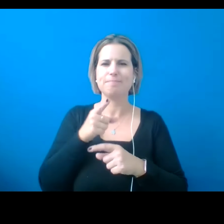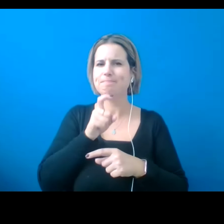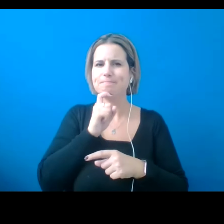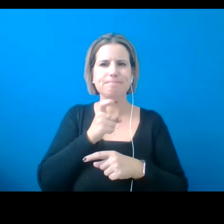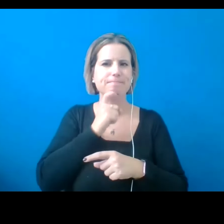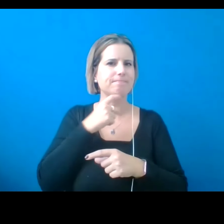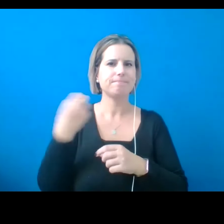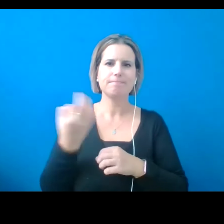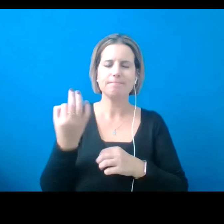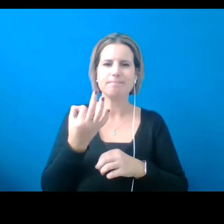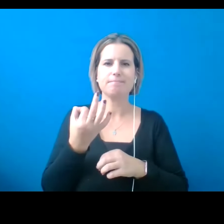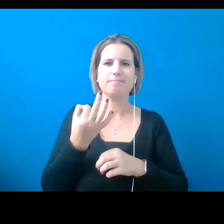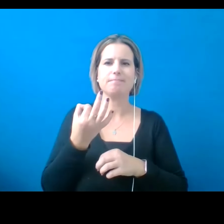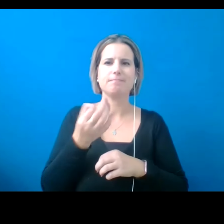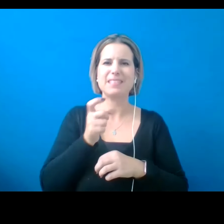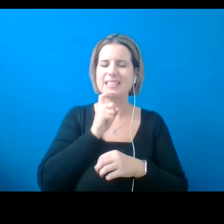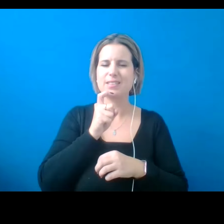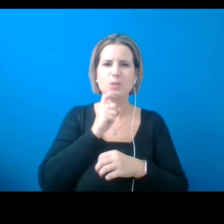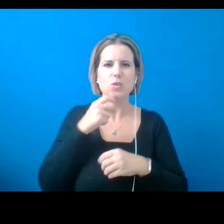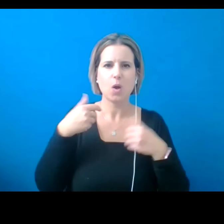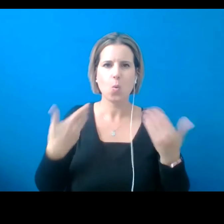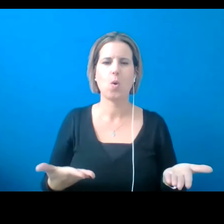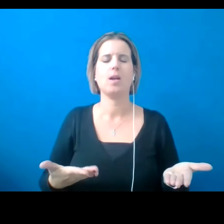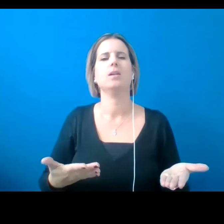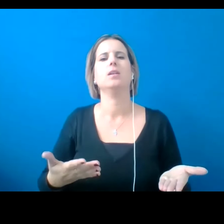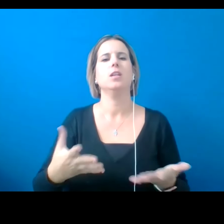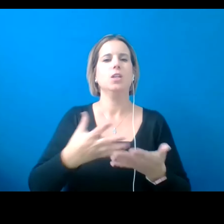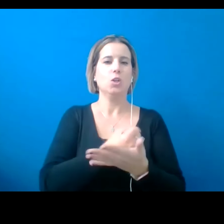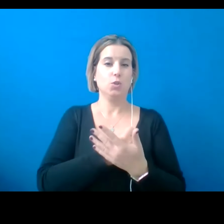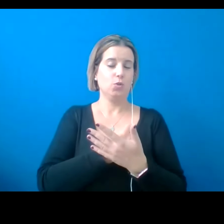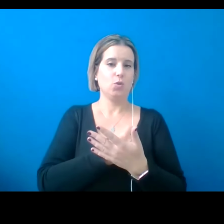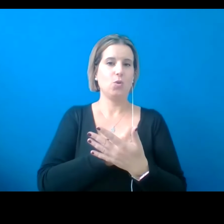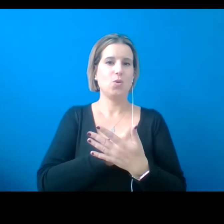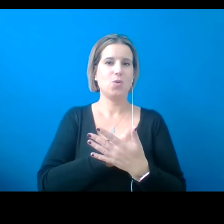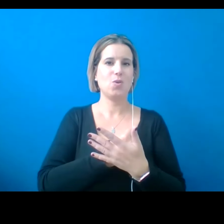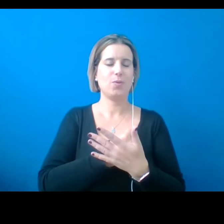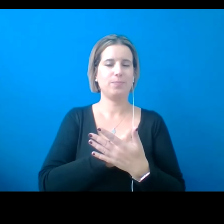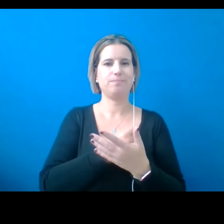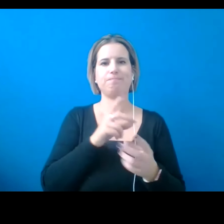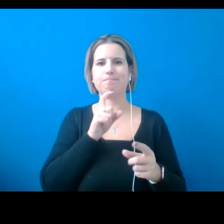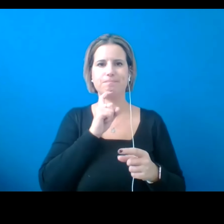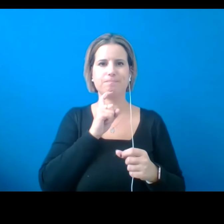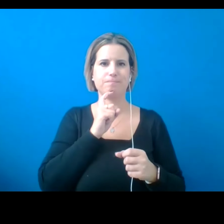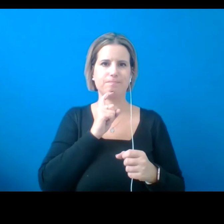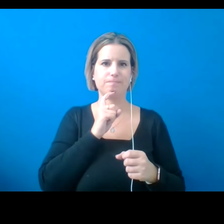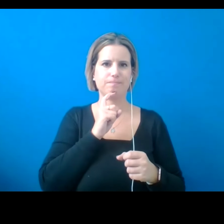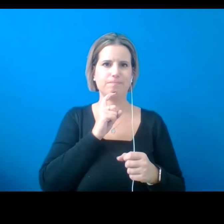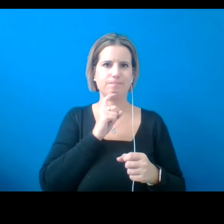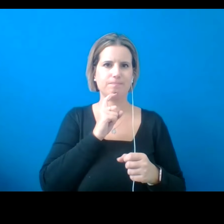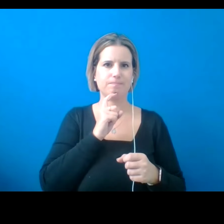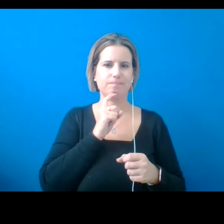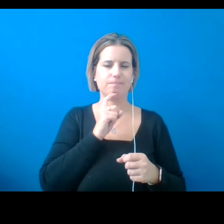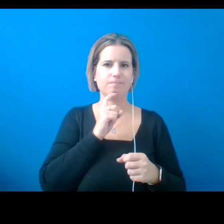se está generando todos en que es las reacciones emocionales especialmente conductuales